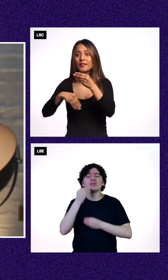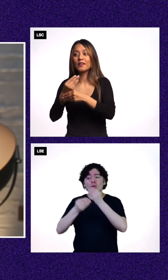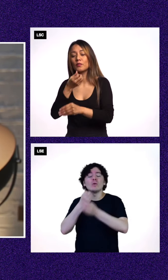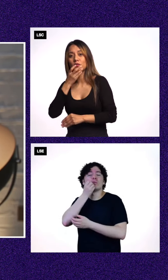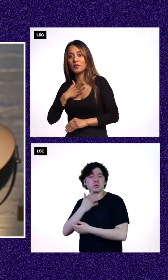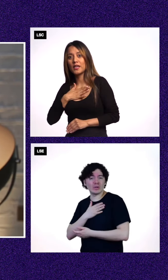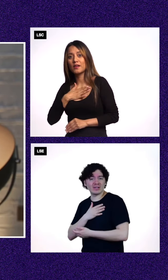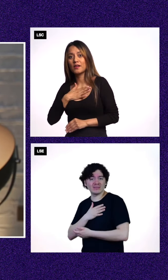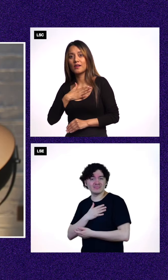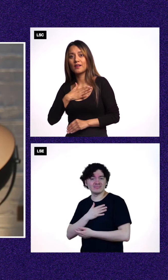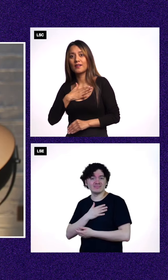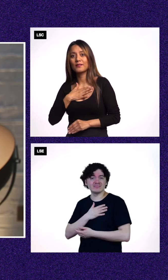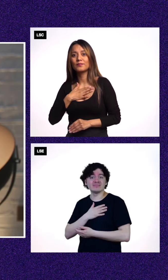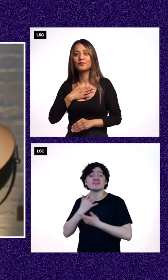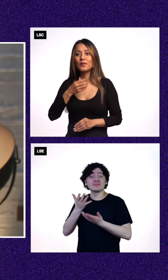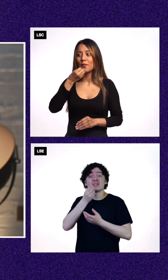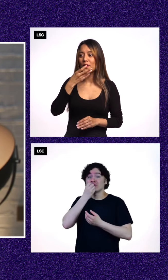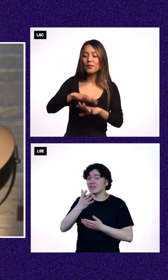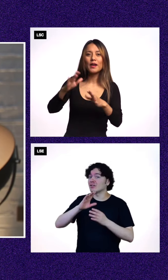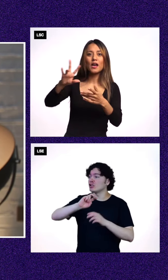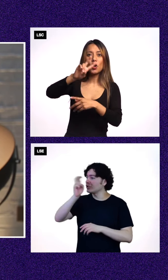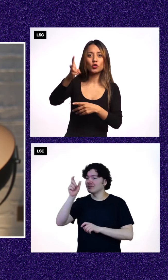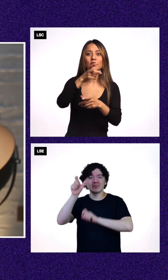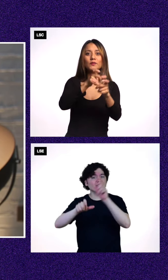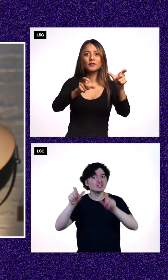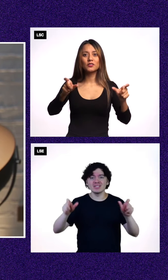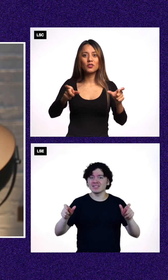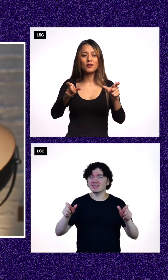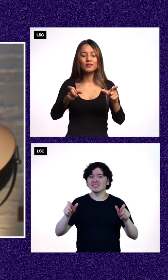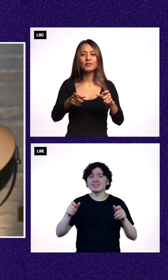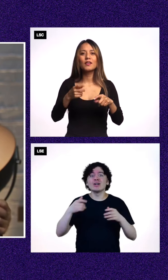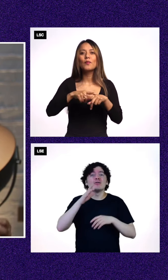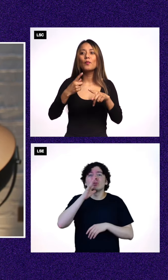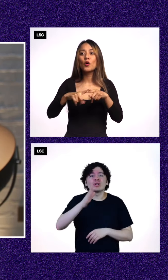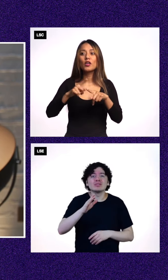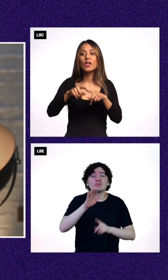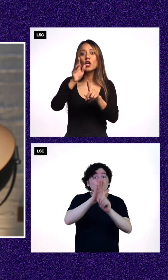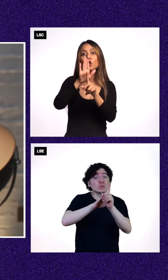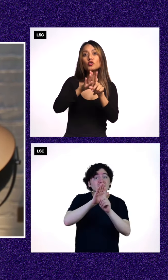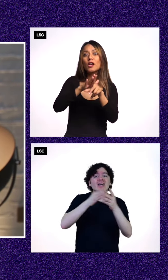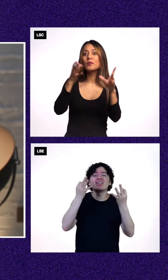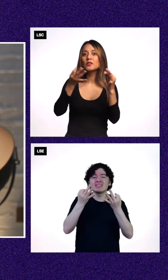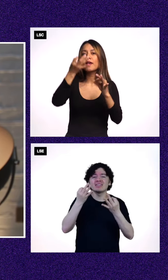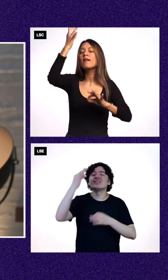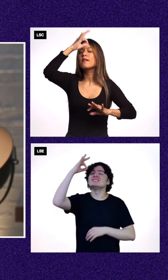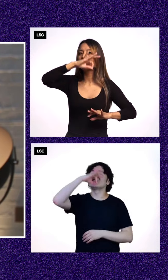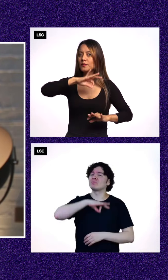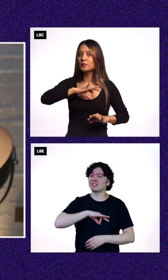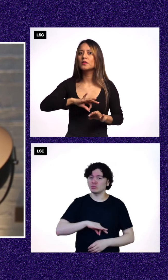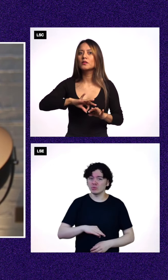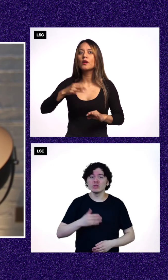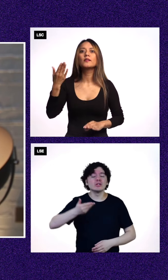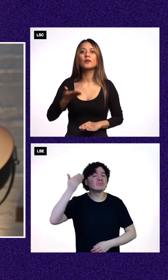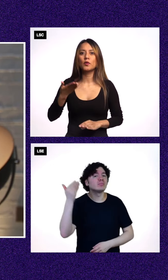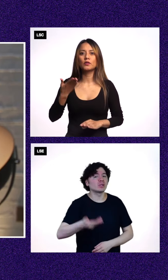para revertir la condición del espíritu de otra persona. Creo que el silencio a veces se convierte en un